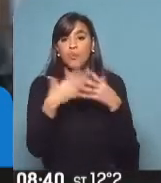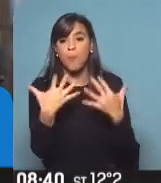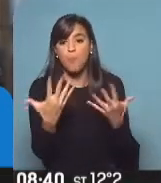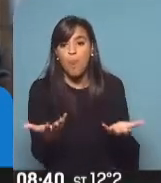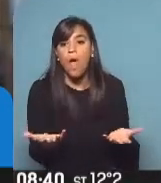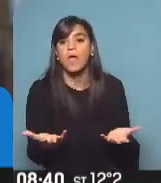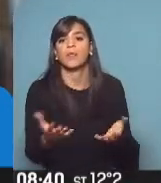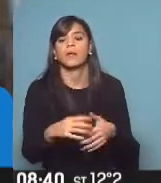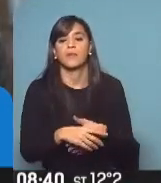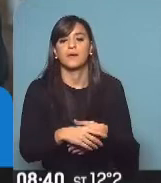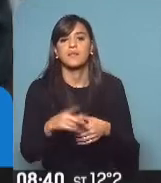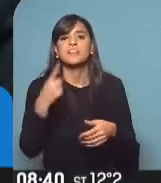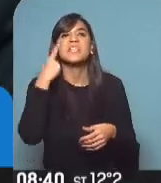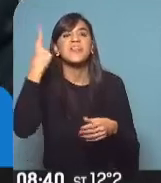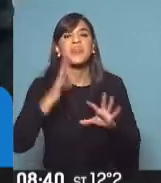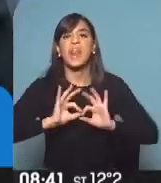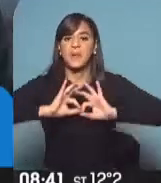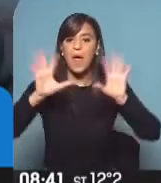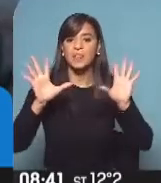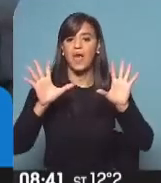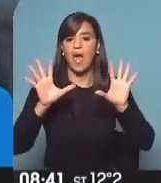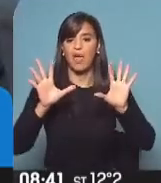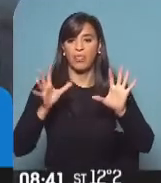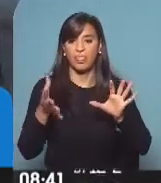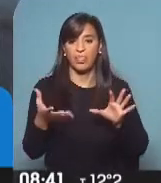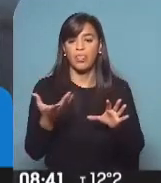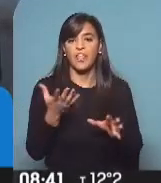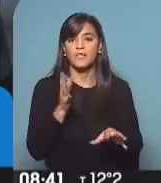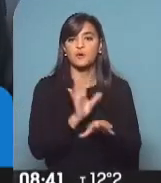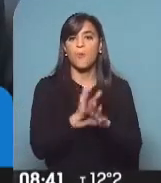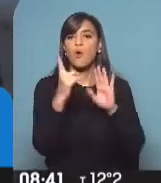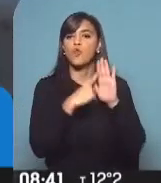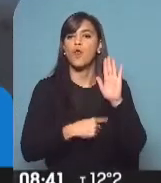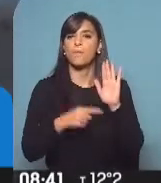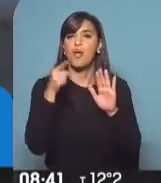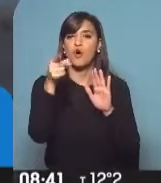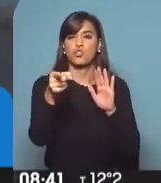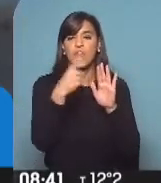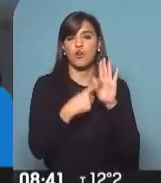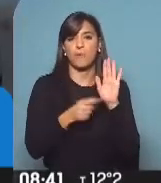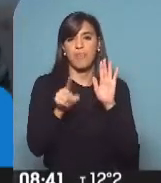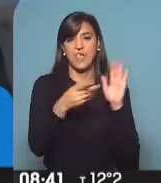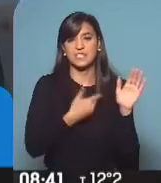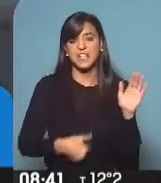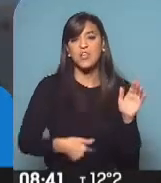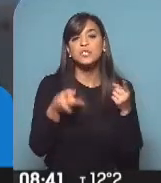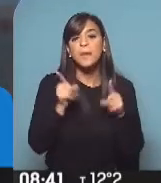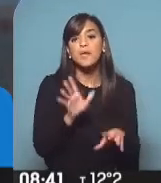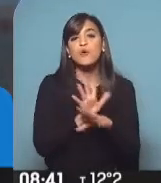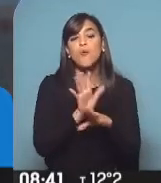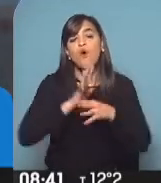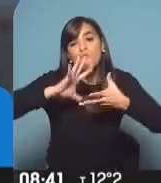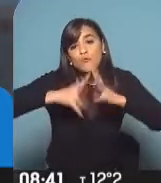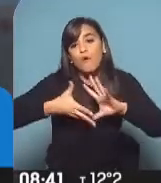incluso esta idea libertaria que se digamos en frente a las normas del estado y por otro lado también ha sido captado como también una